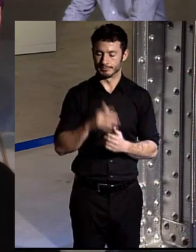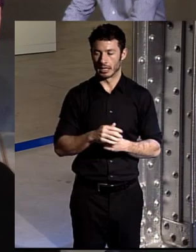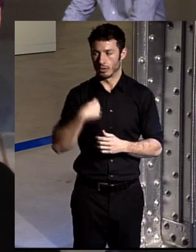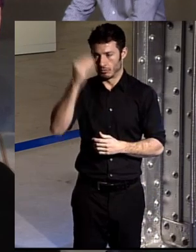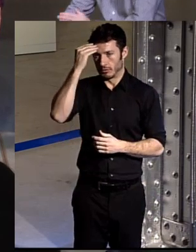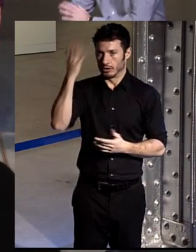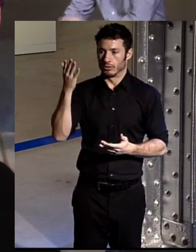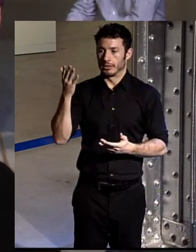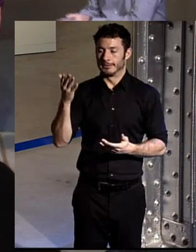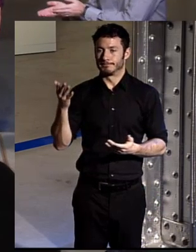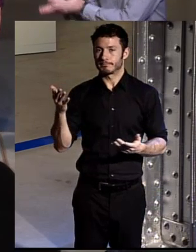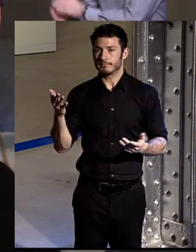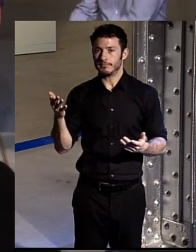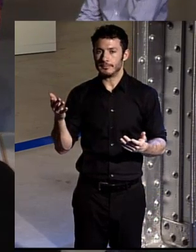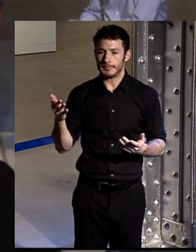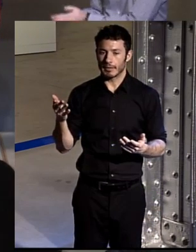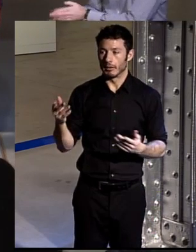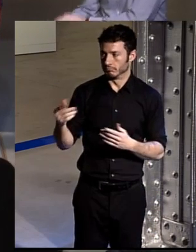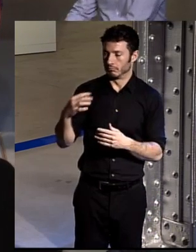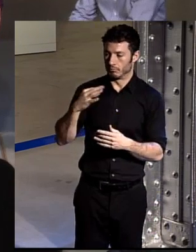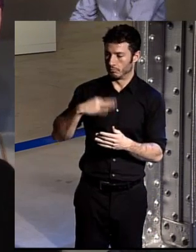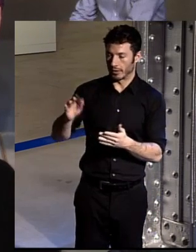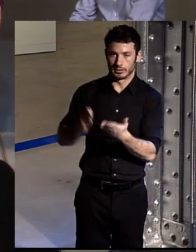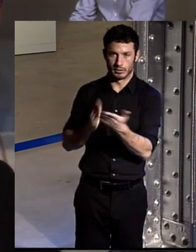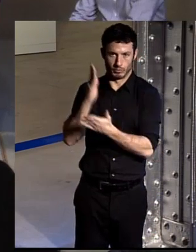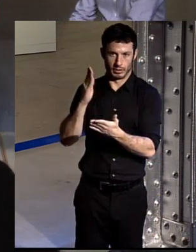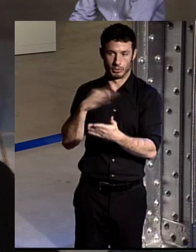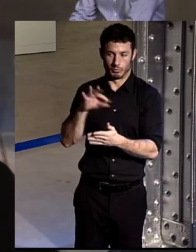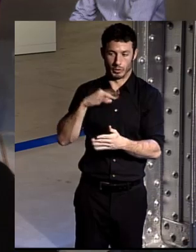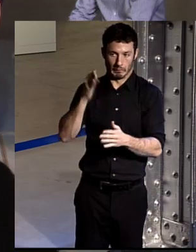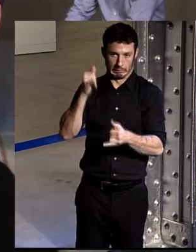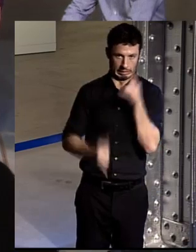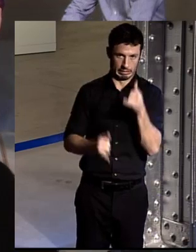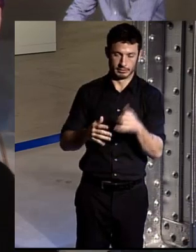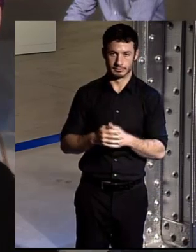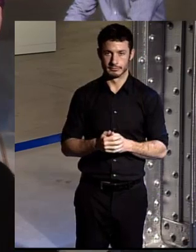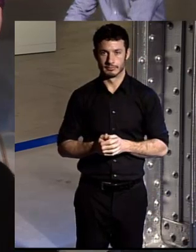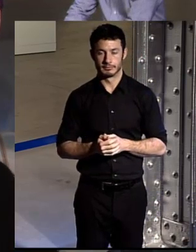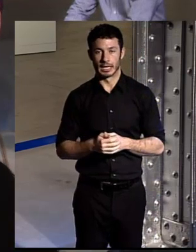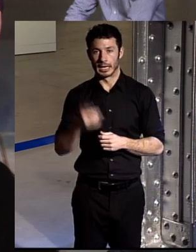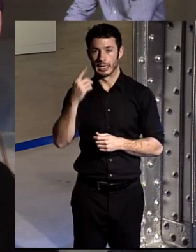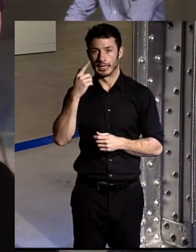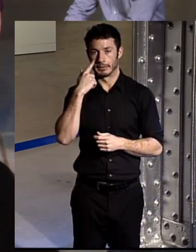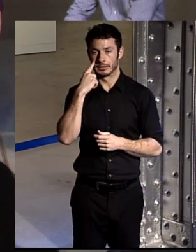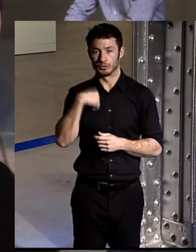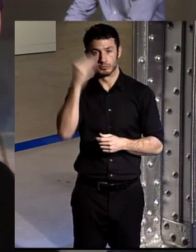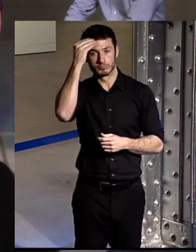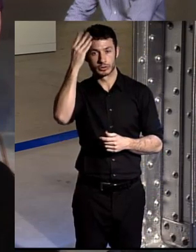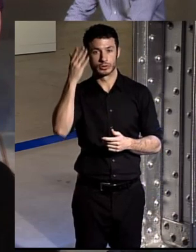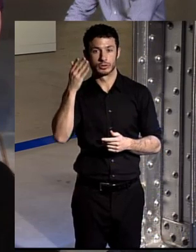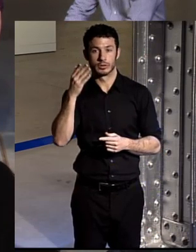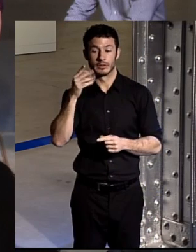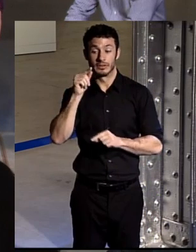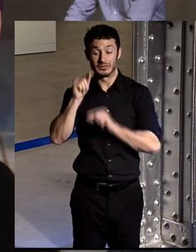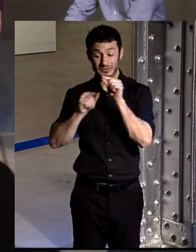vosotros podéis interrumpirme en cualquier momento, porque yo puedo meter aquí la pata, A ver, yo creo que la